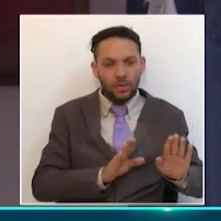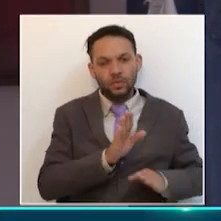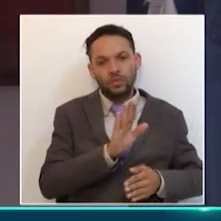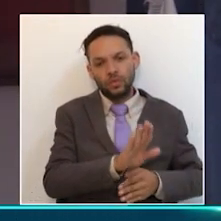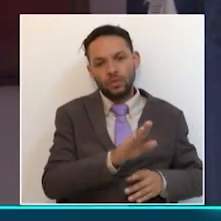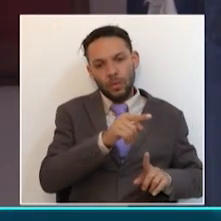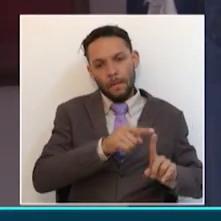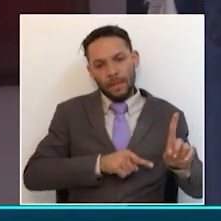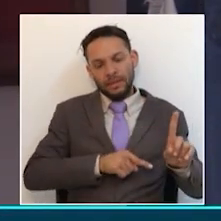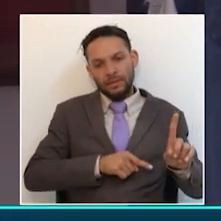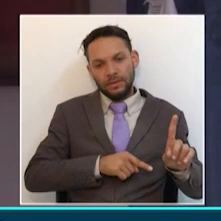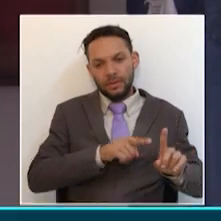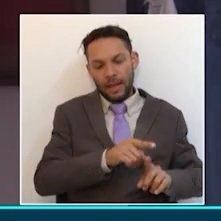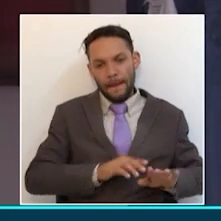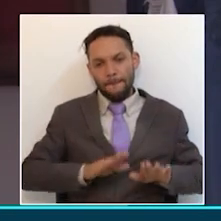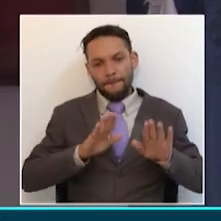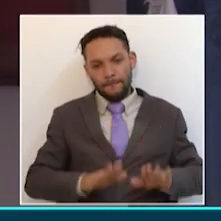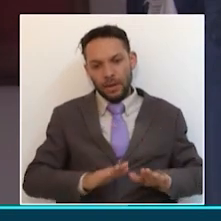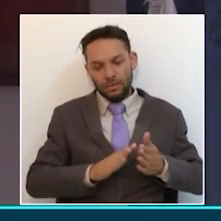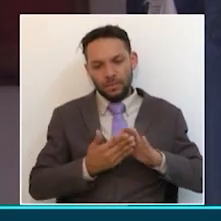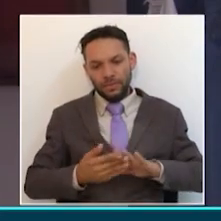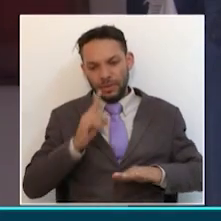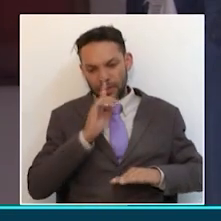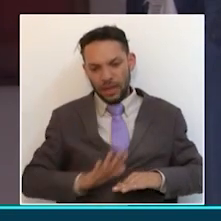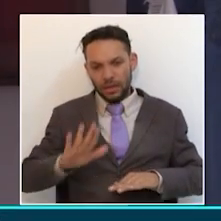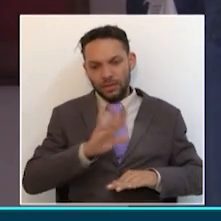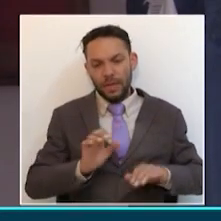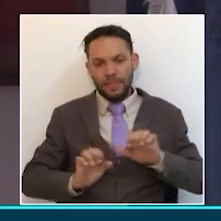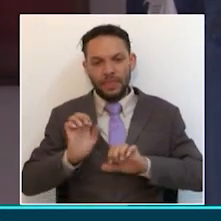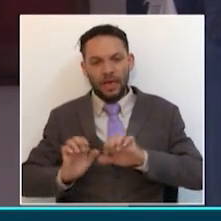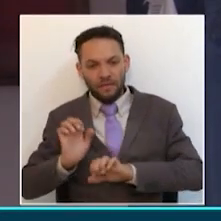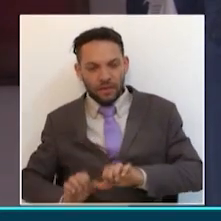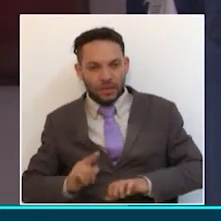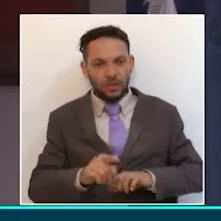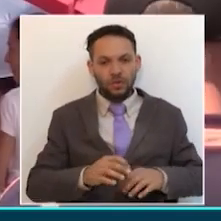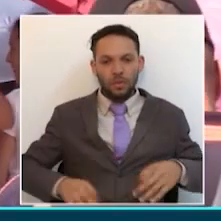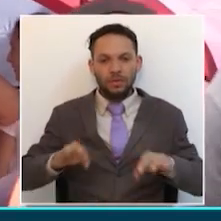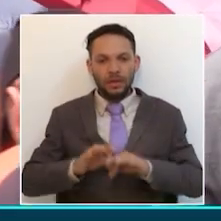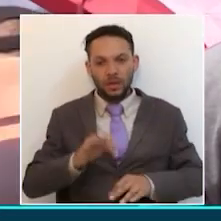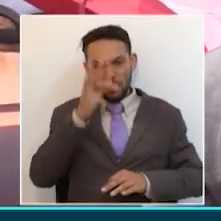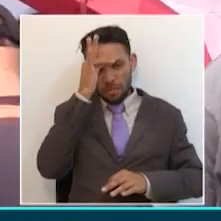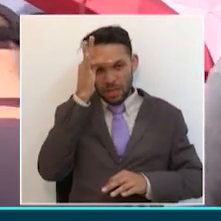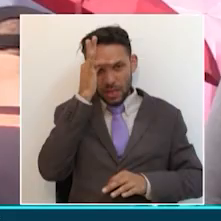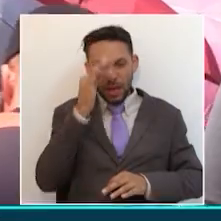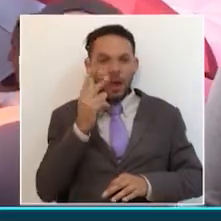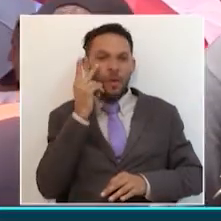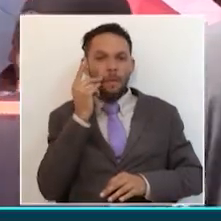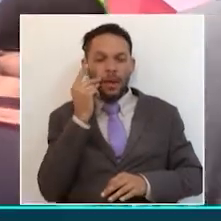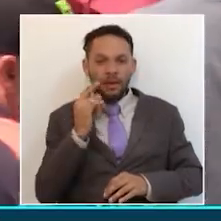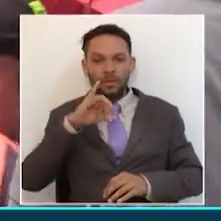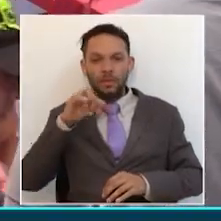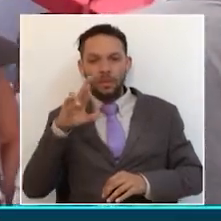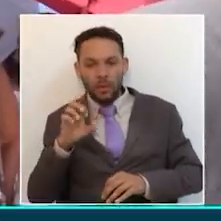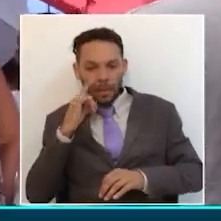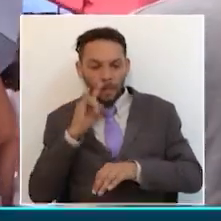lo que es el paro nacional por la defensa, en nuestro caso, por la defensa del Hospital Universitario San Jorge. Sobre las rutas previstas para la